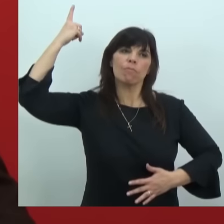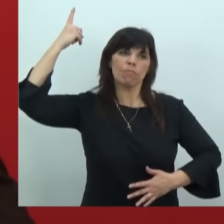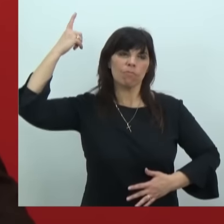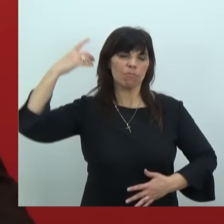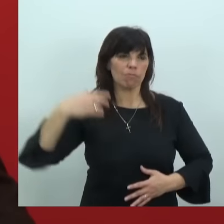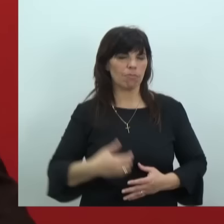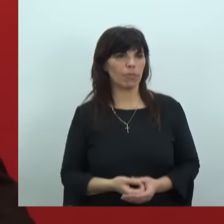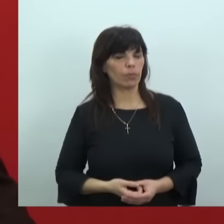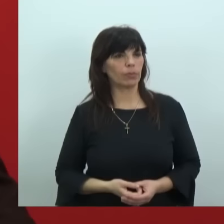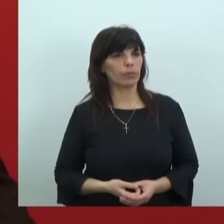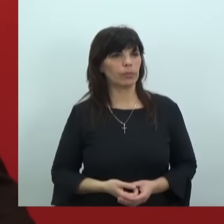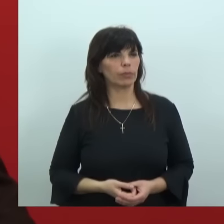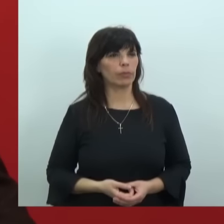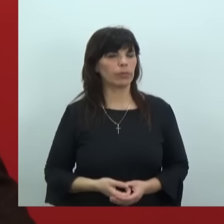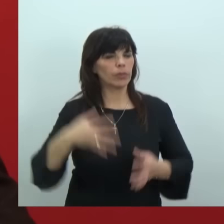¿Y sabes?